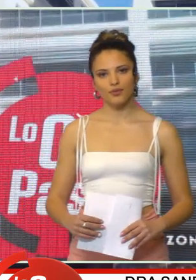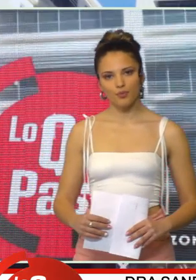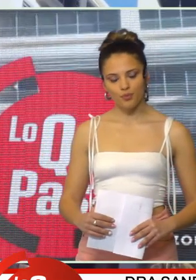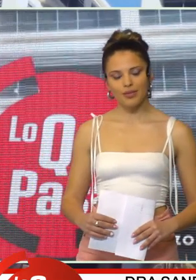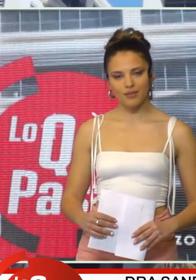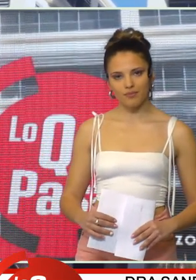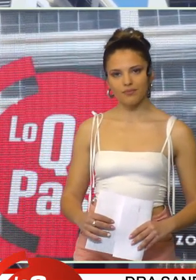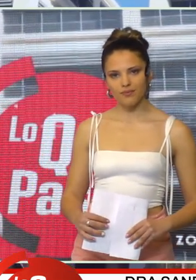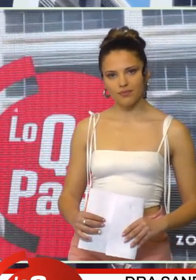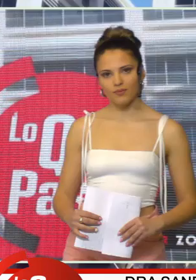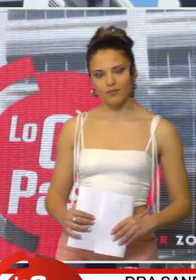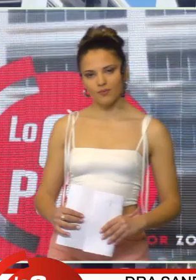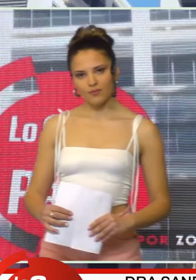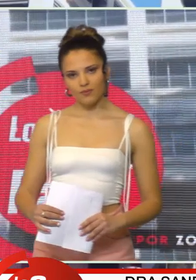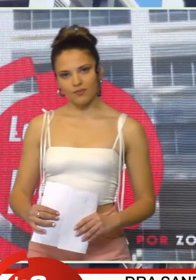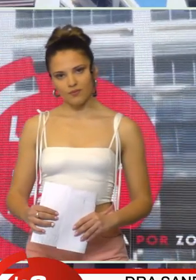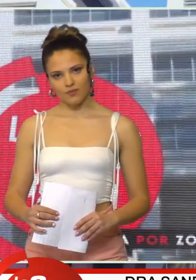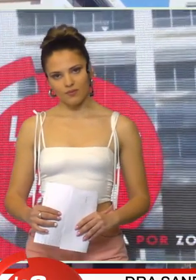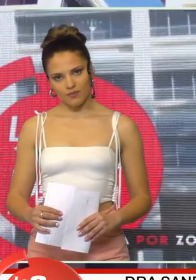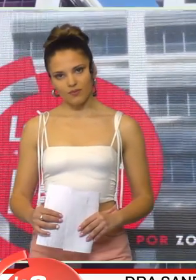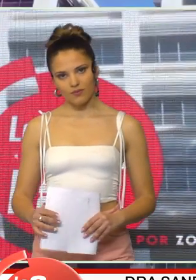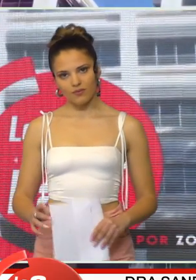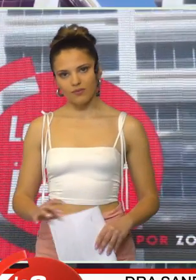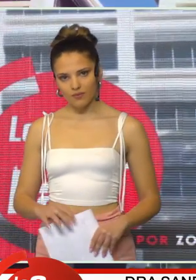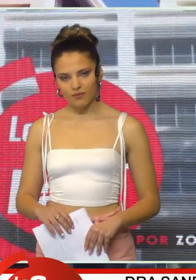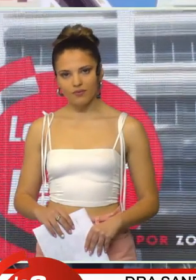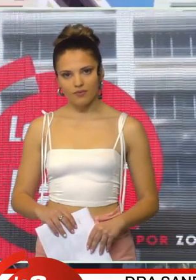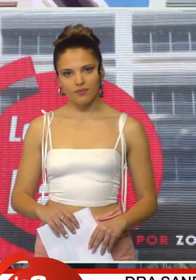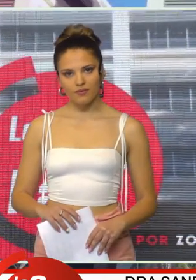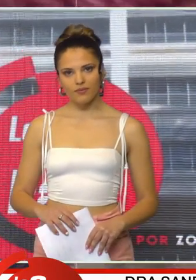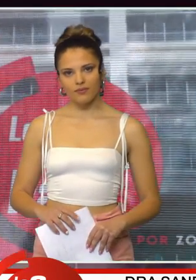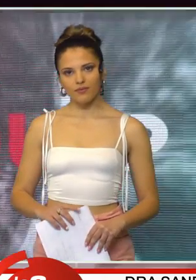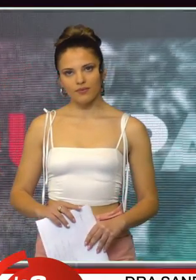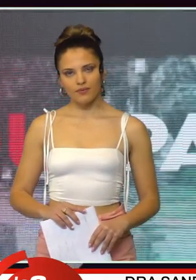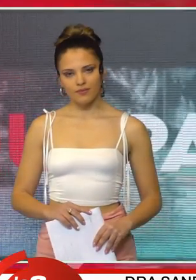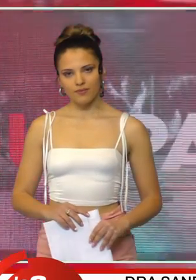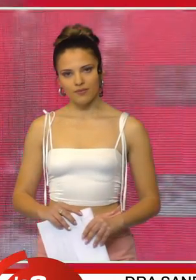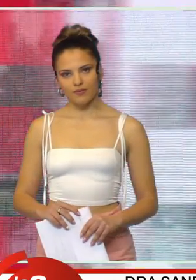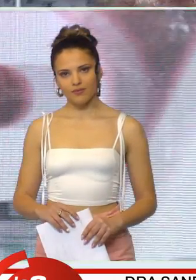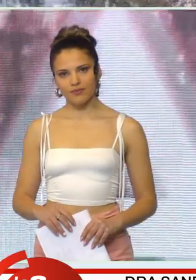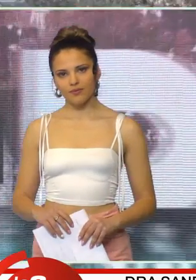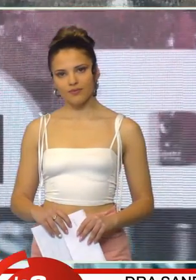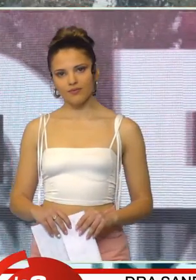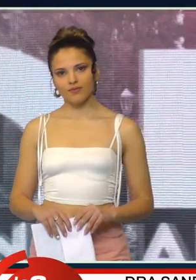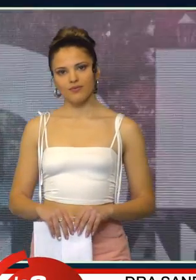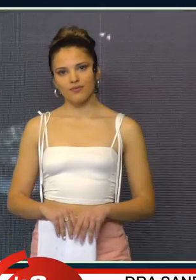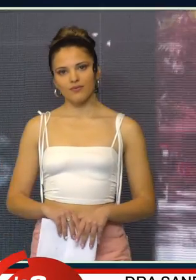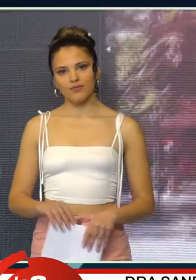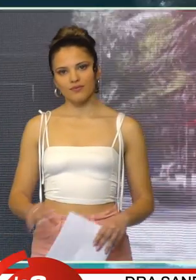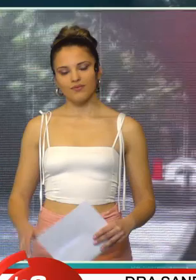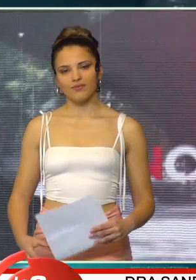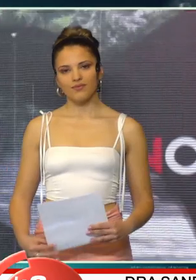obra social. Bien. Porque ya tenemos un registro pormenorizado de la cantidad de pacientes que hace más de 5 años que no se